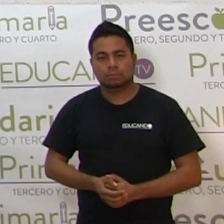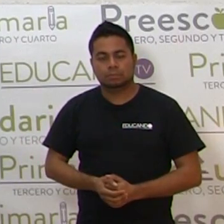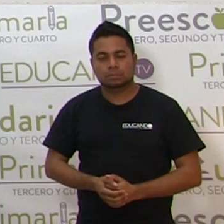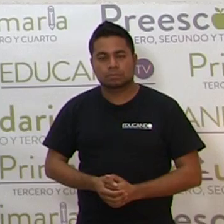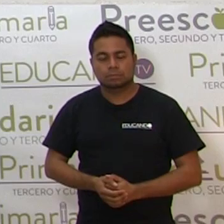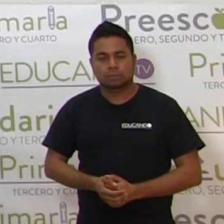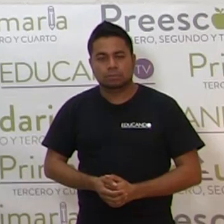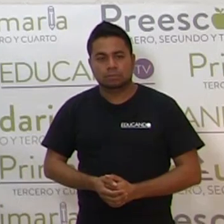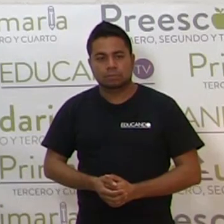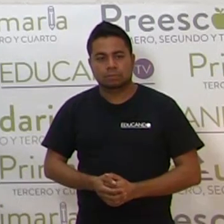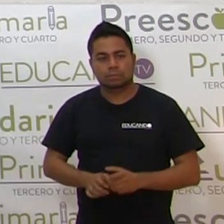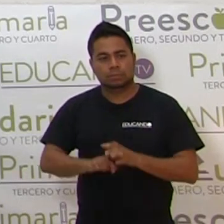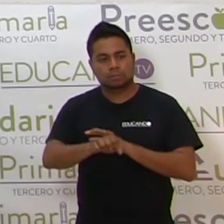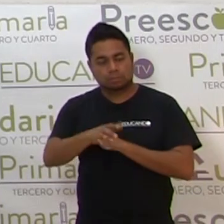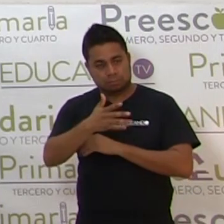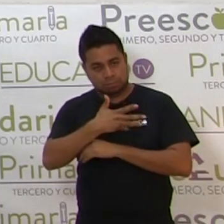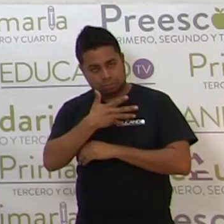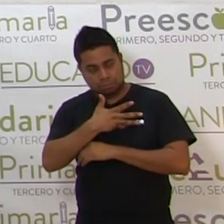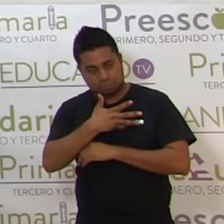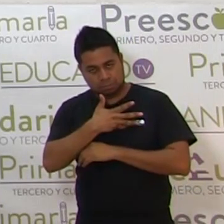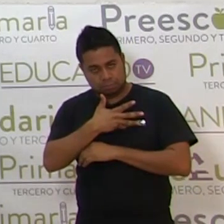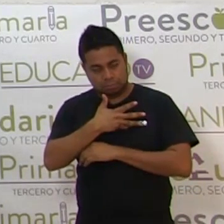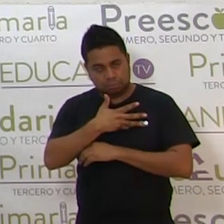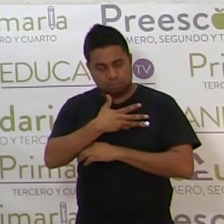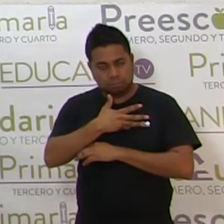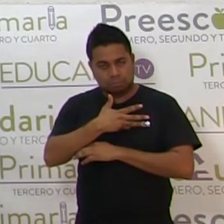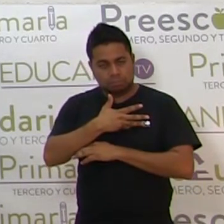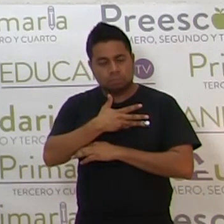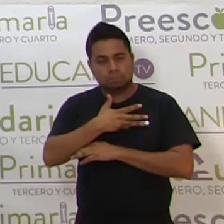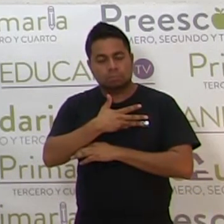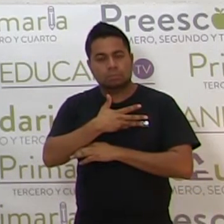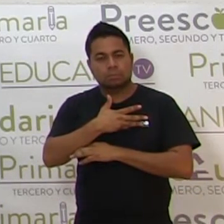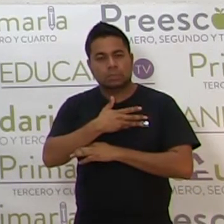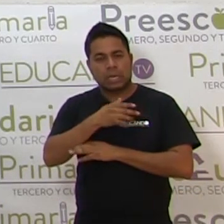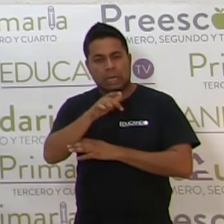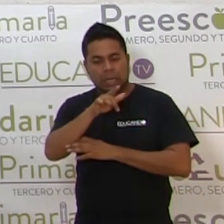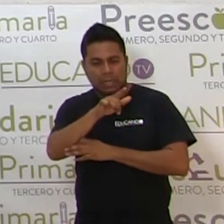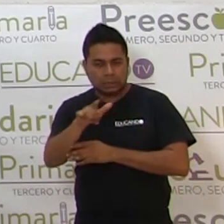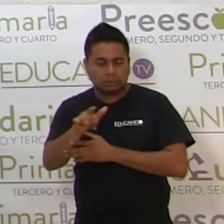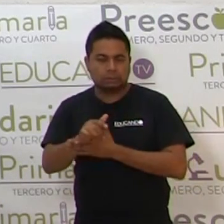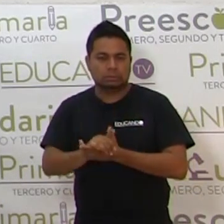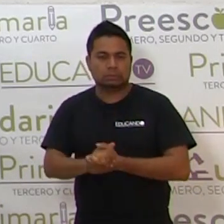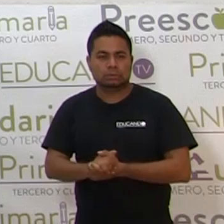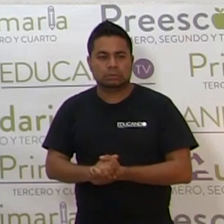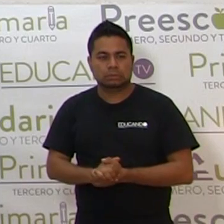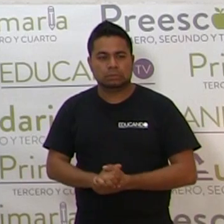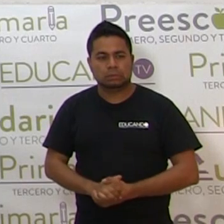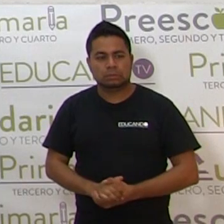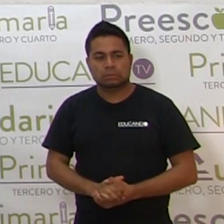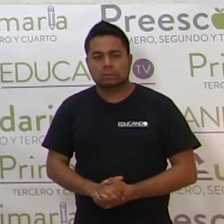y, ¿bien? Otra terminación puede ser y,